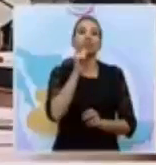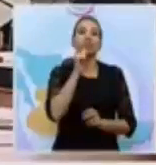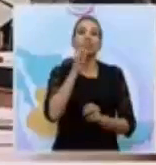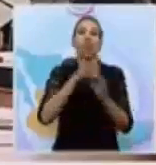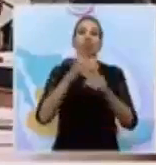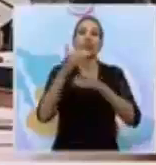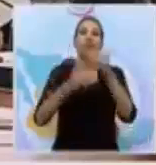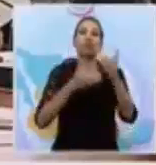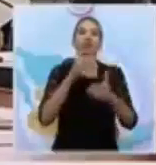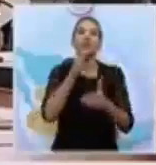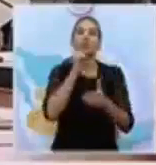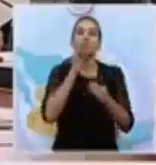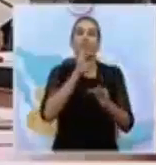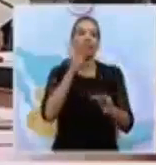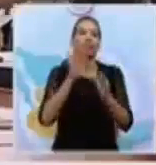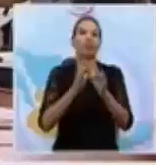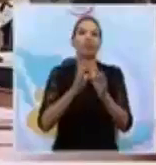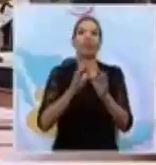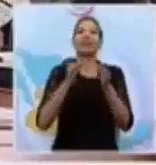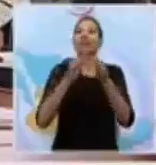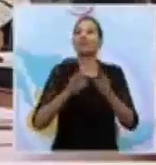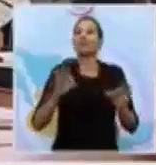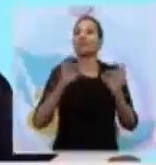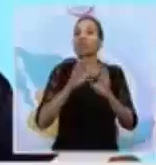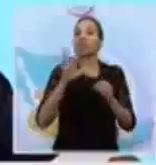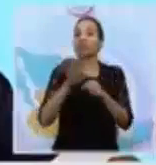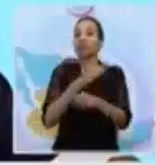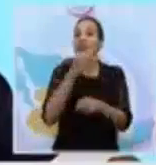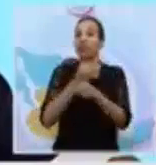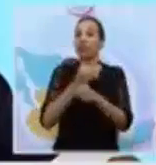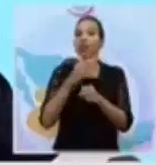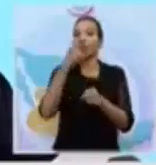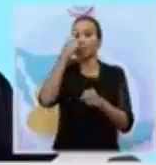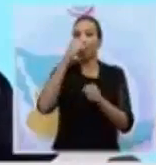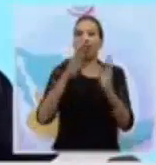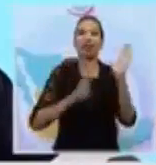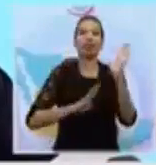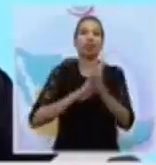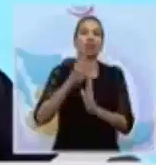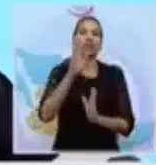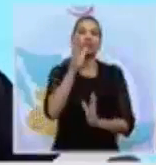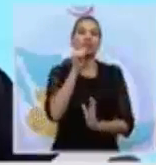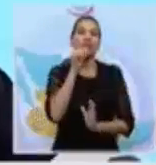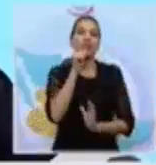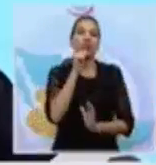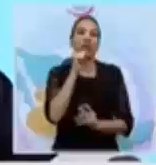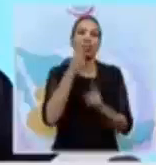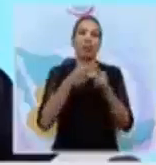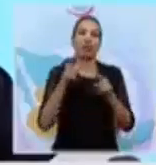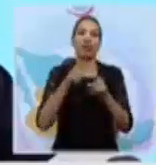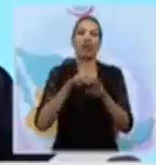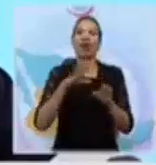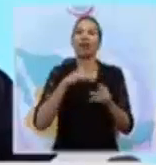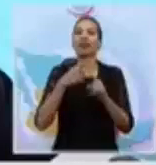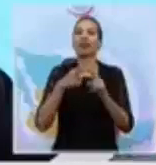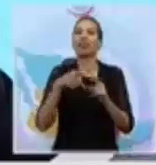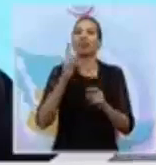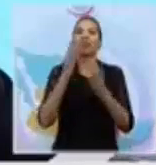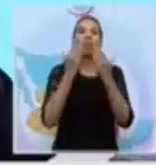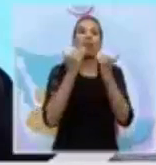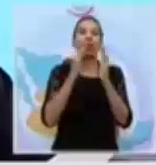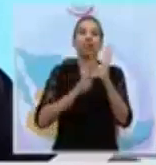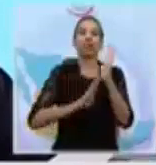capital humano no es condición suficiente de superación de la pobreza, es un elemento coadyuvante, pero si